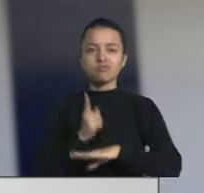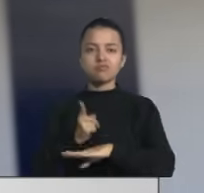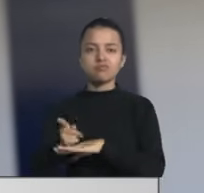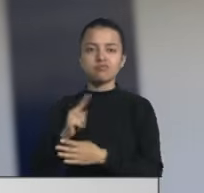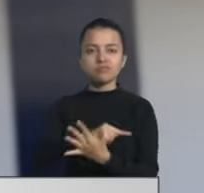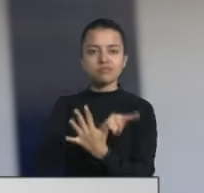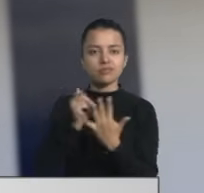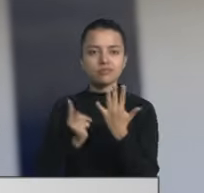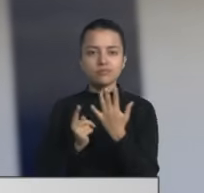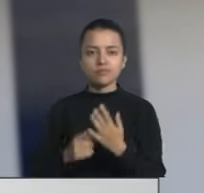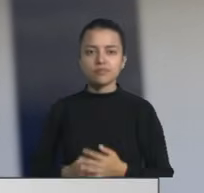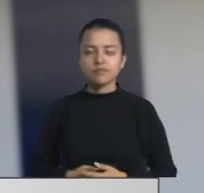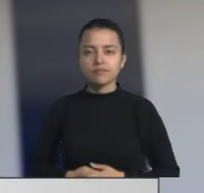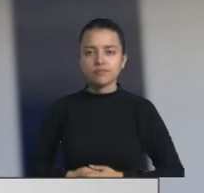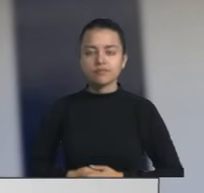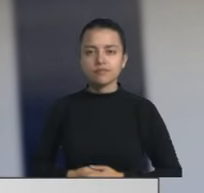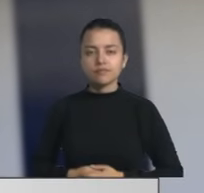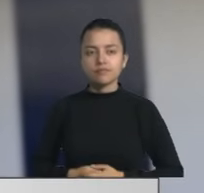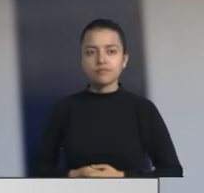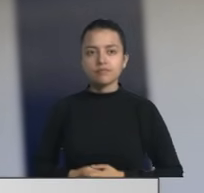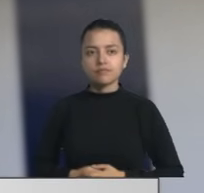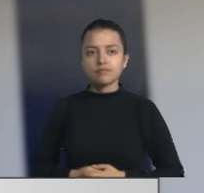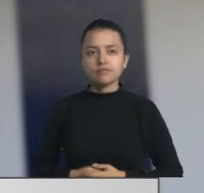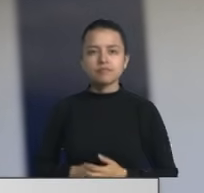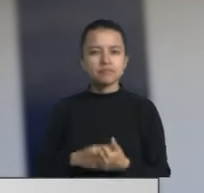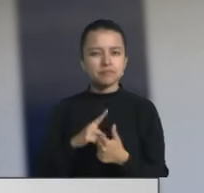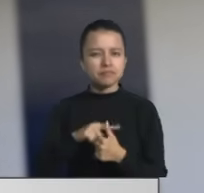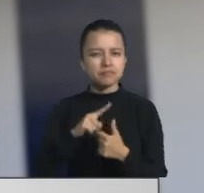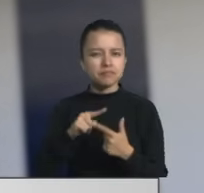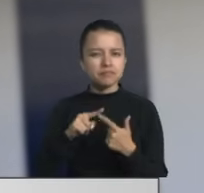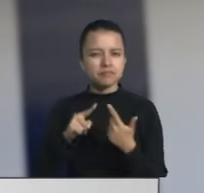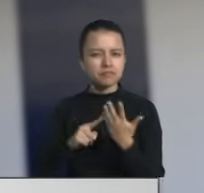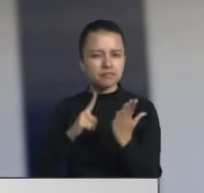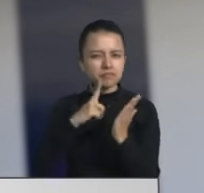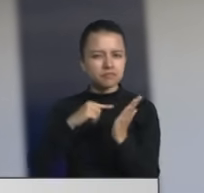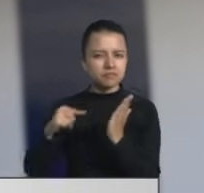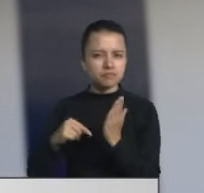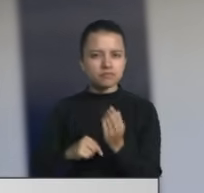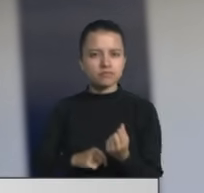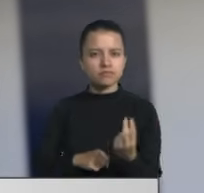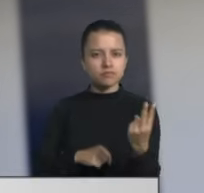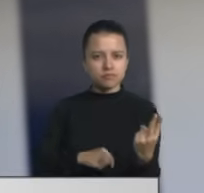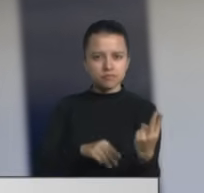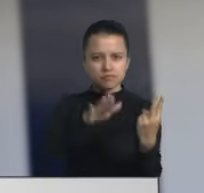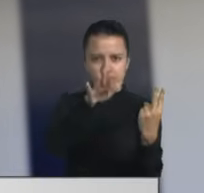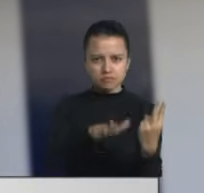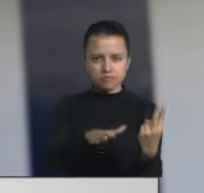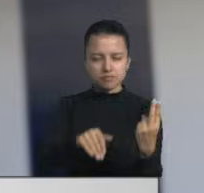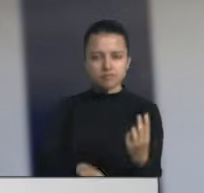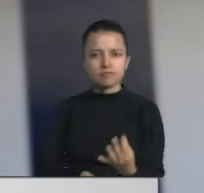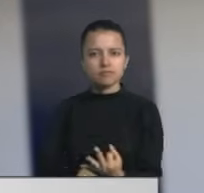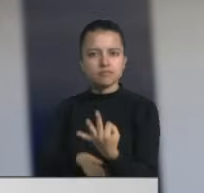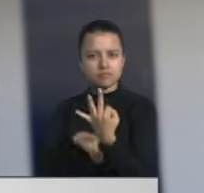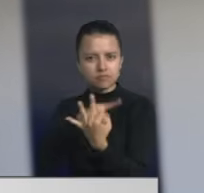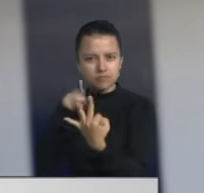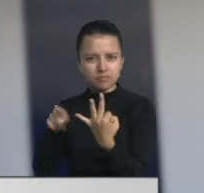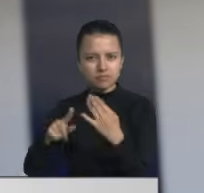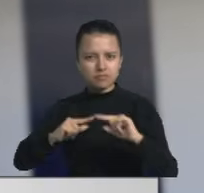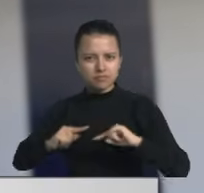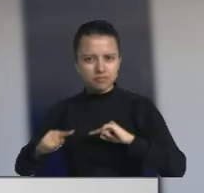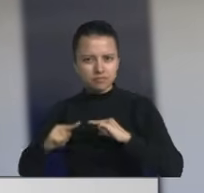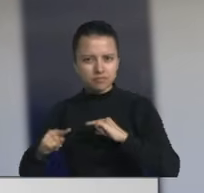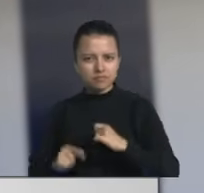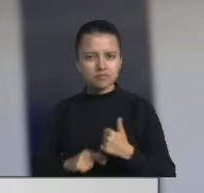2 contratos para como unidades de apoyo para 2 diputados y 3 contratos en temas